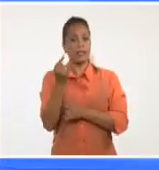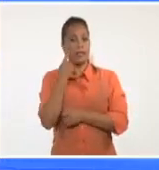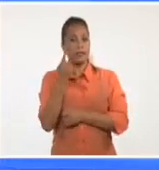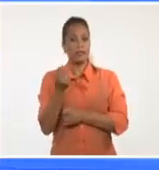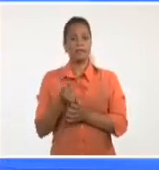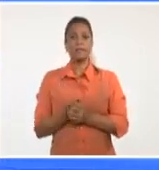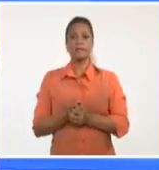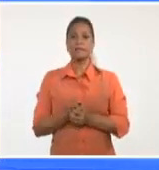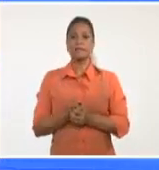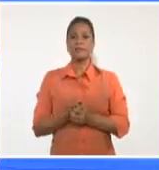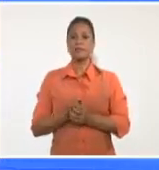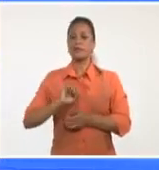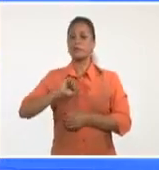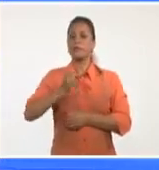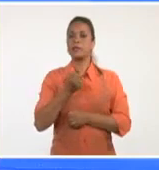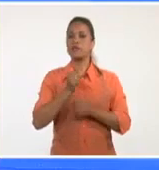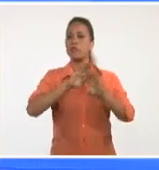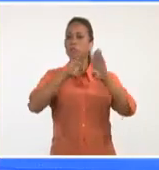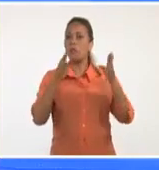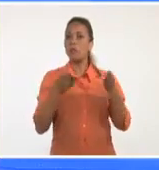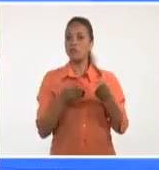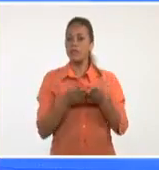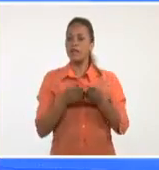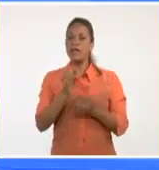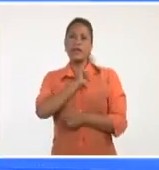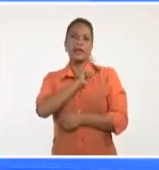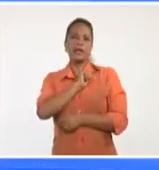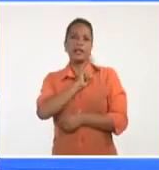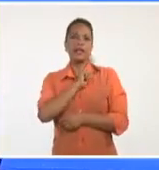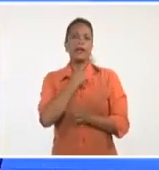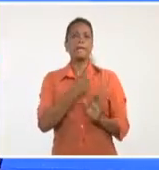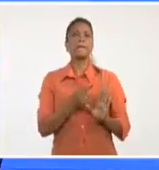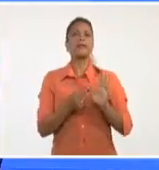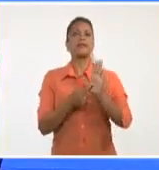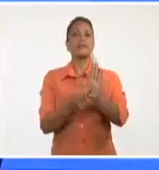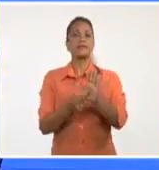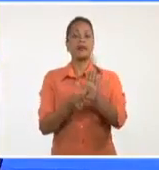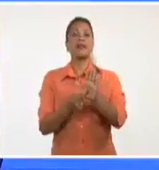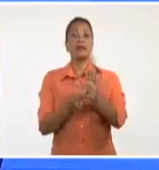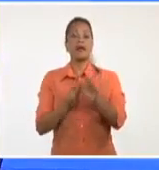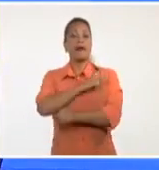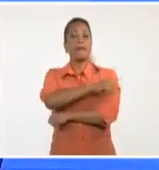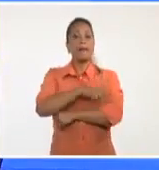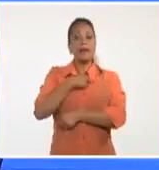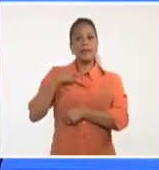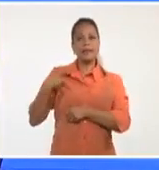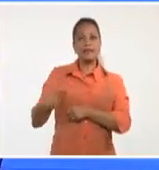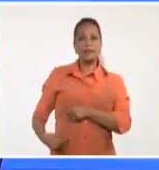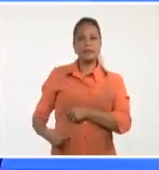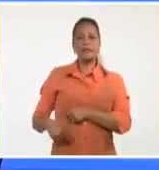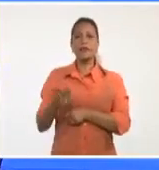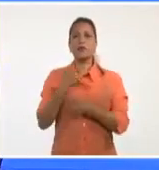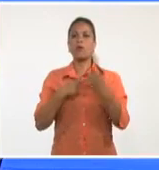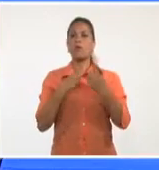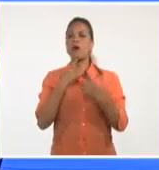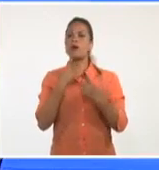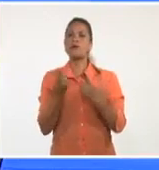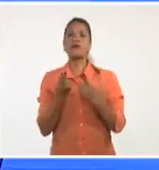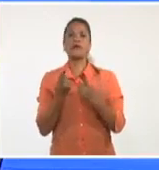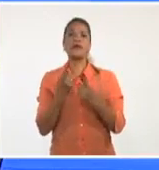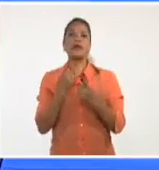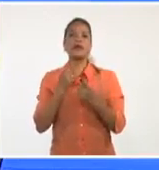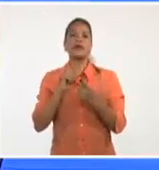y de dominación mundial, intenta presentar a la República Popular China como una amenaza a su